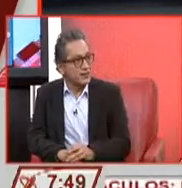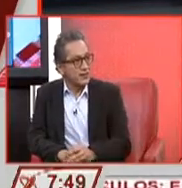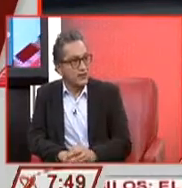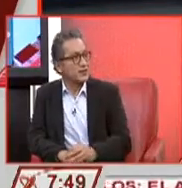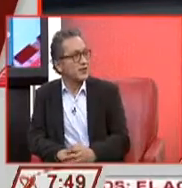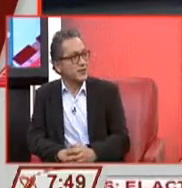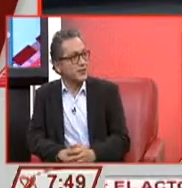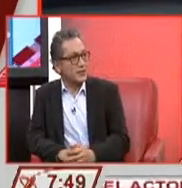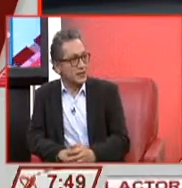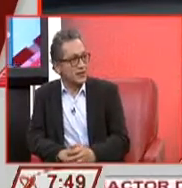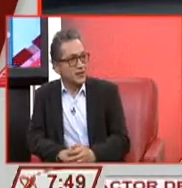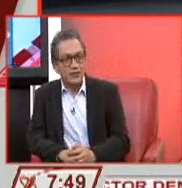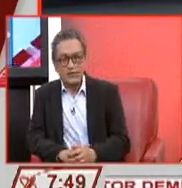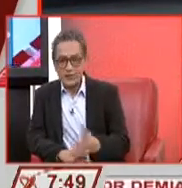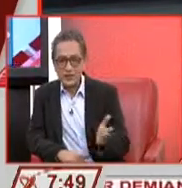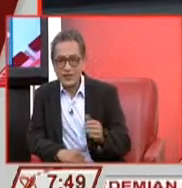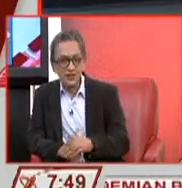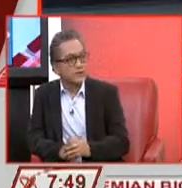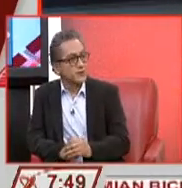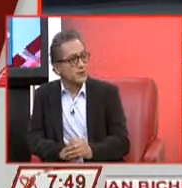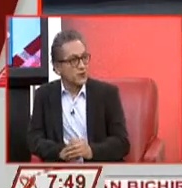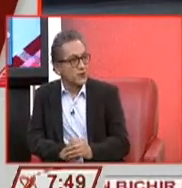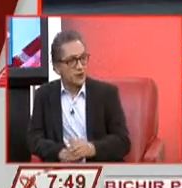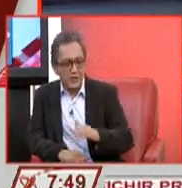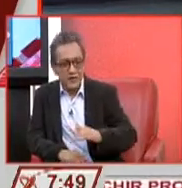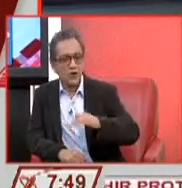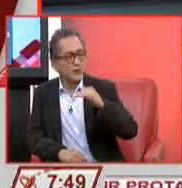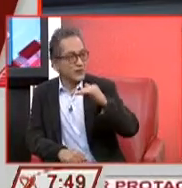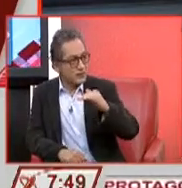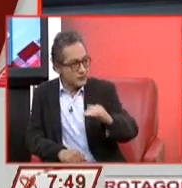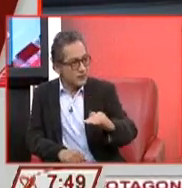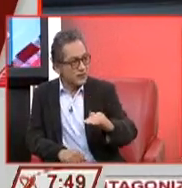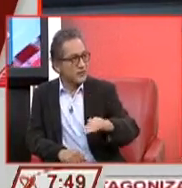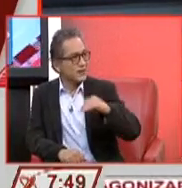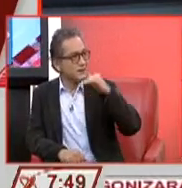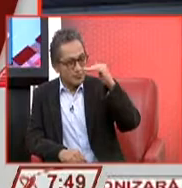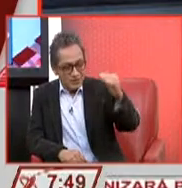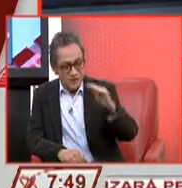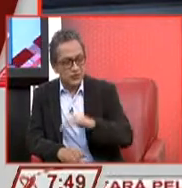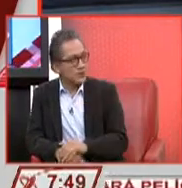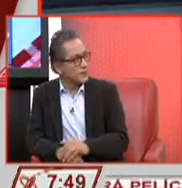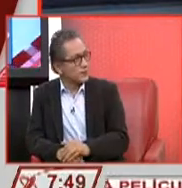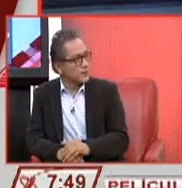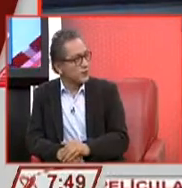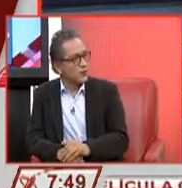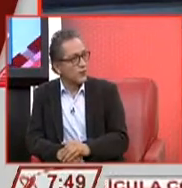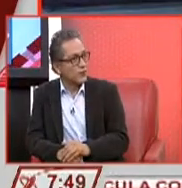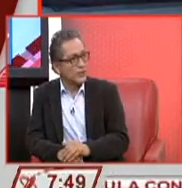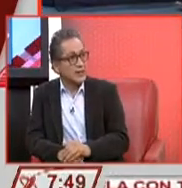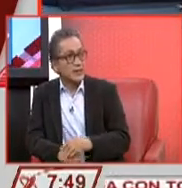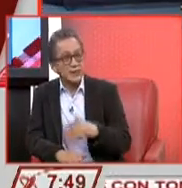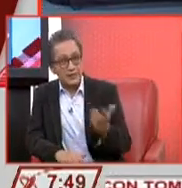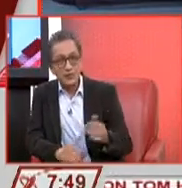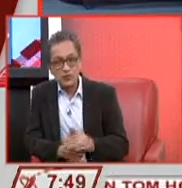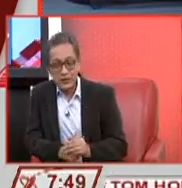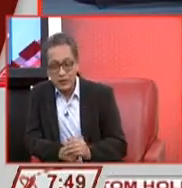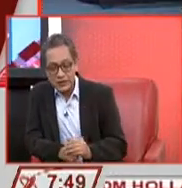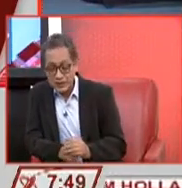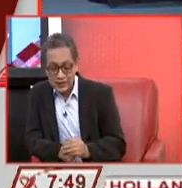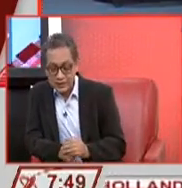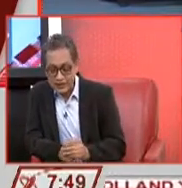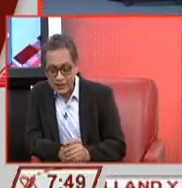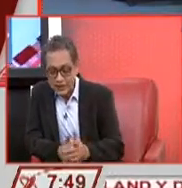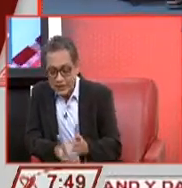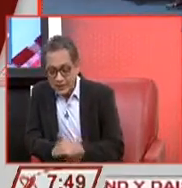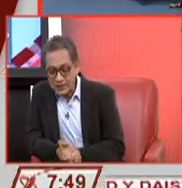suceden de manera vertical. Basta ir al centro histórico para ver cómo una ciudad se sobrepuso a la otra, y darnos cuenta